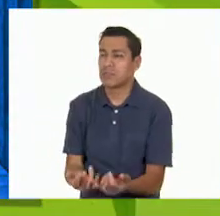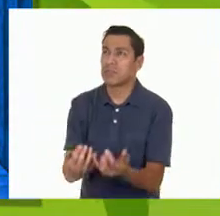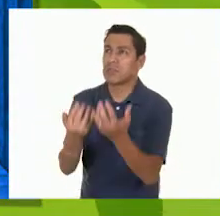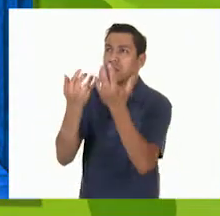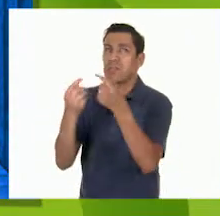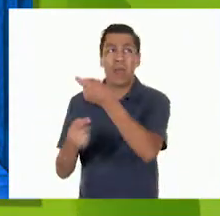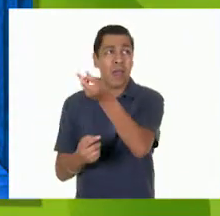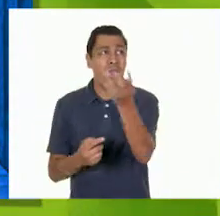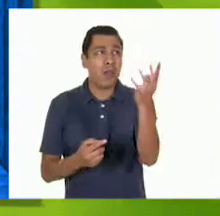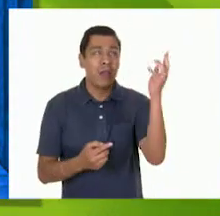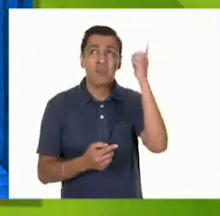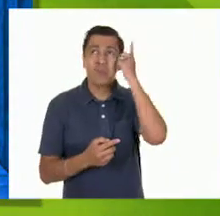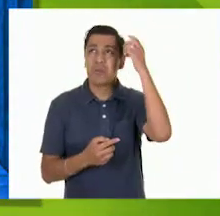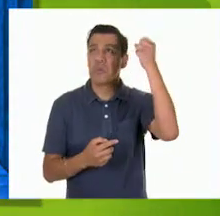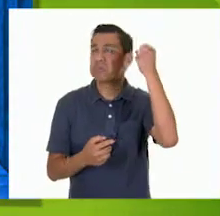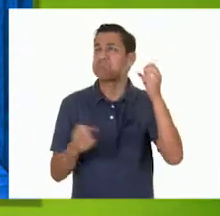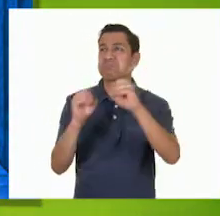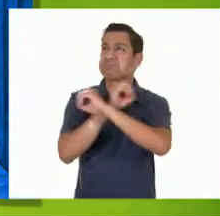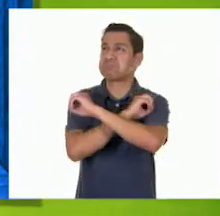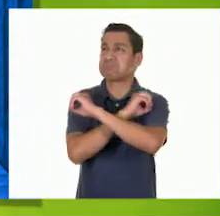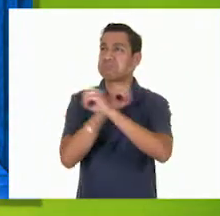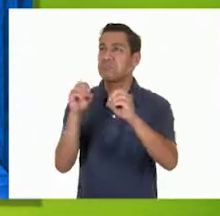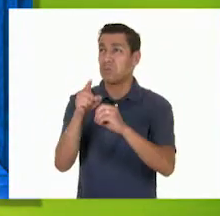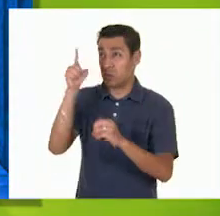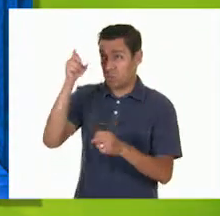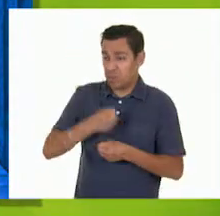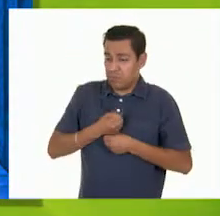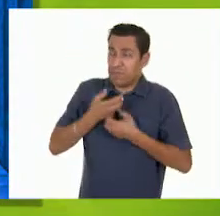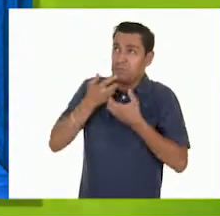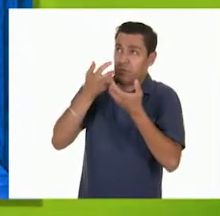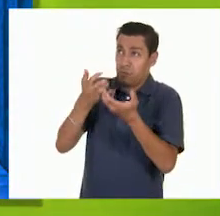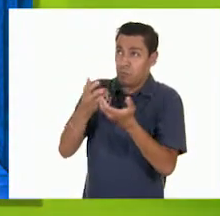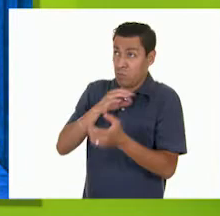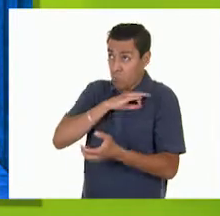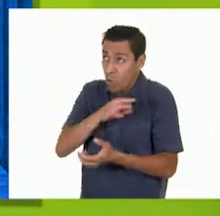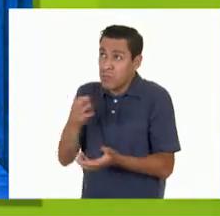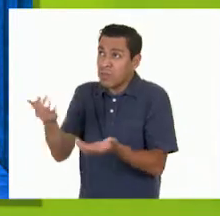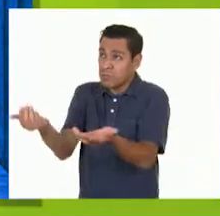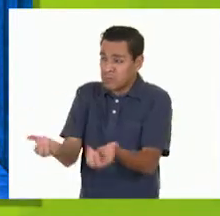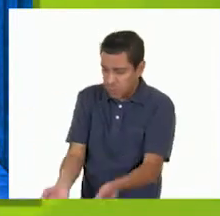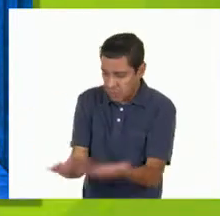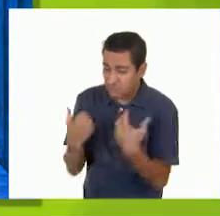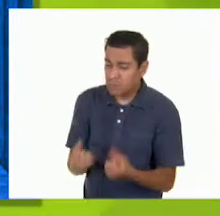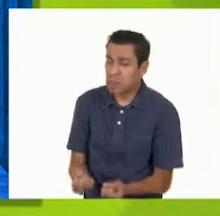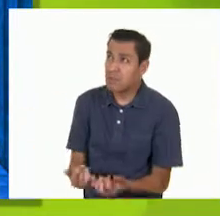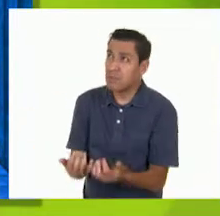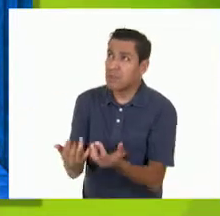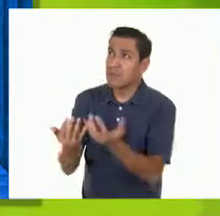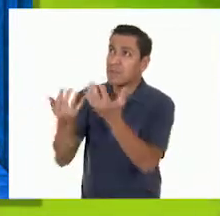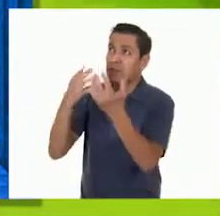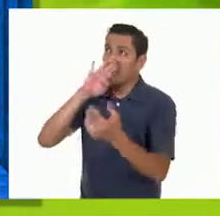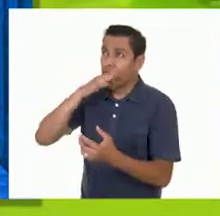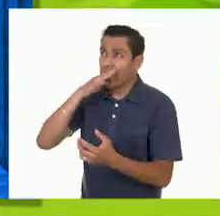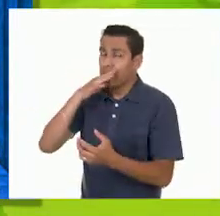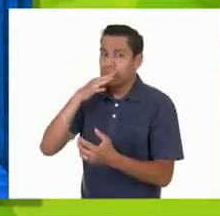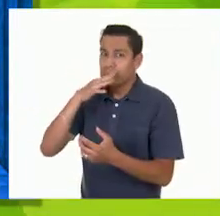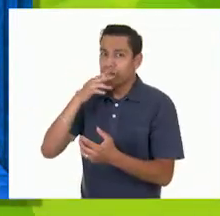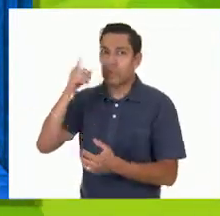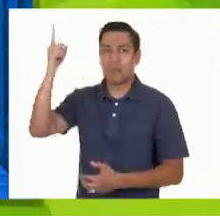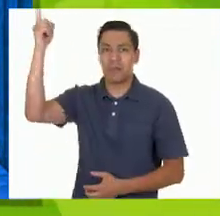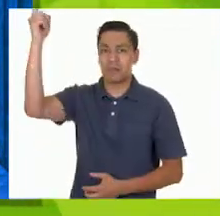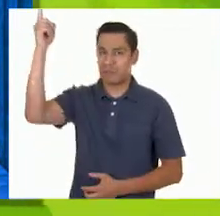el dios de la poesía podrás traernos lo quetzalcoátl y no al camino